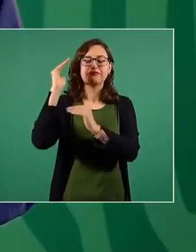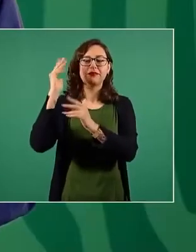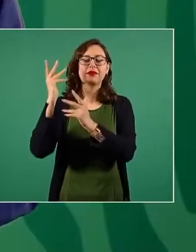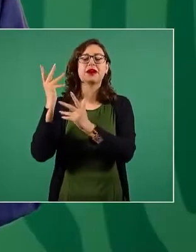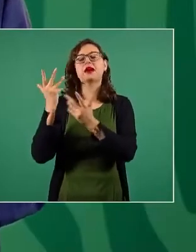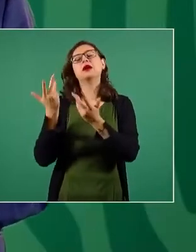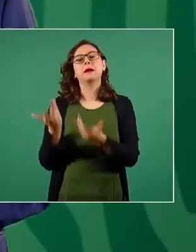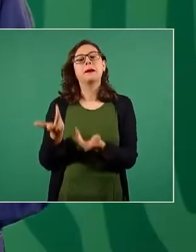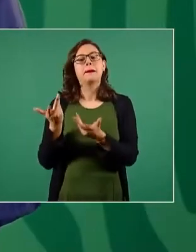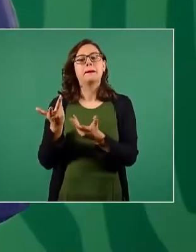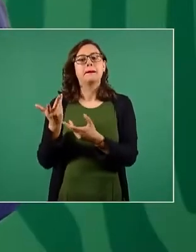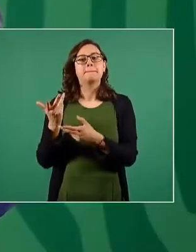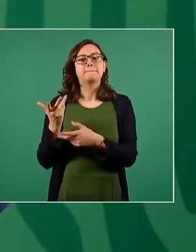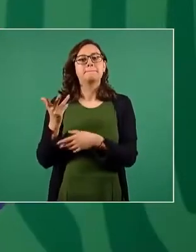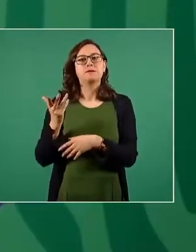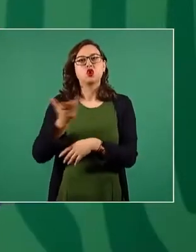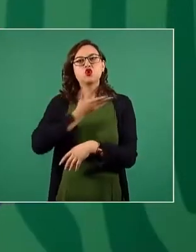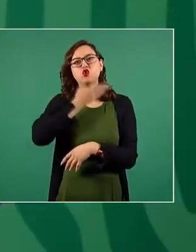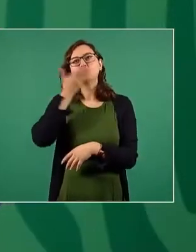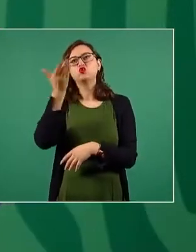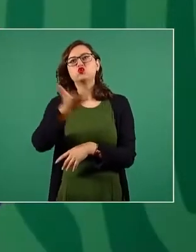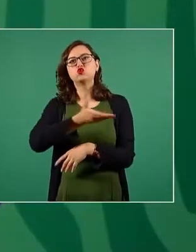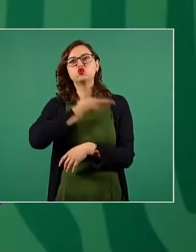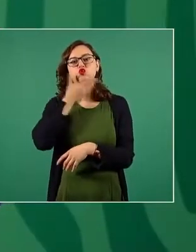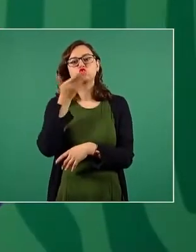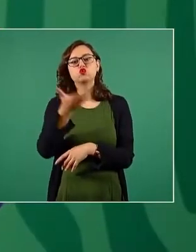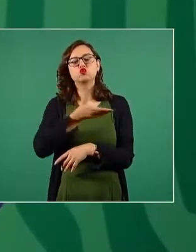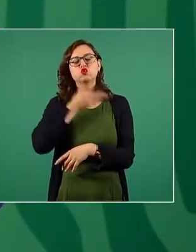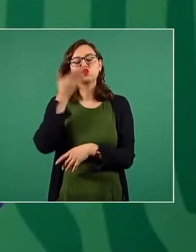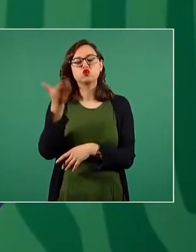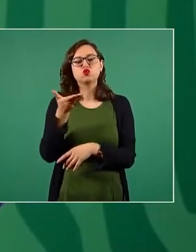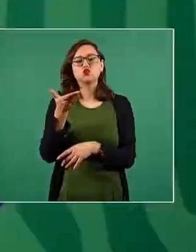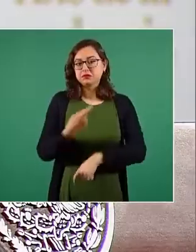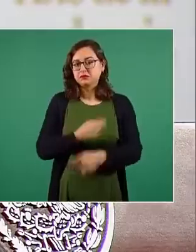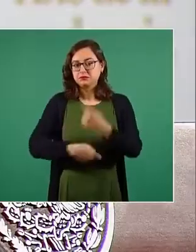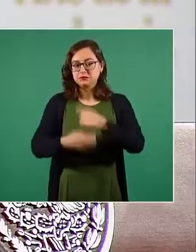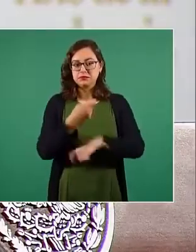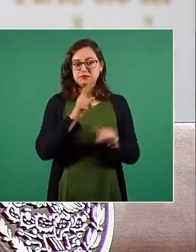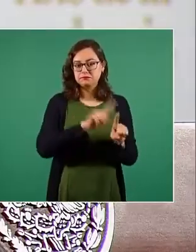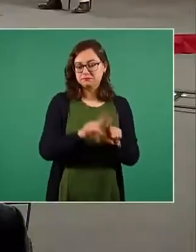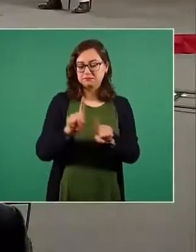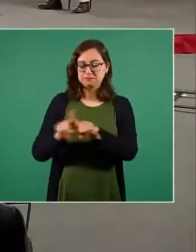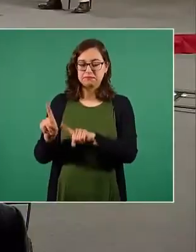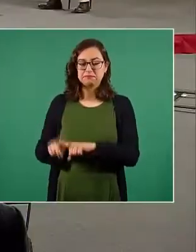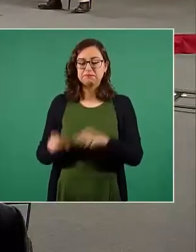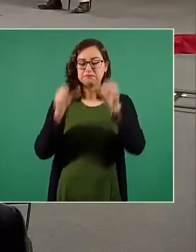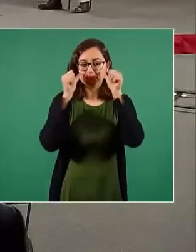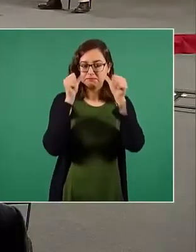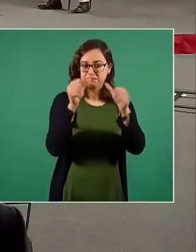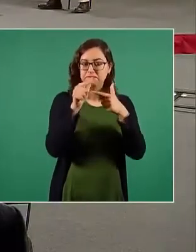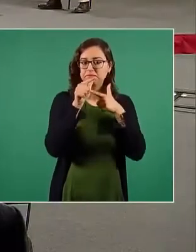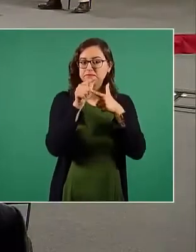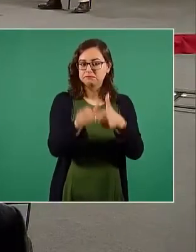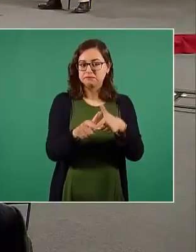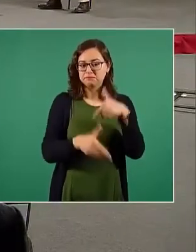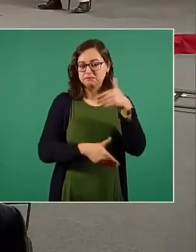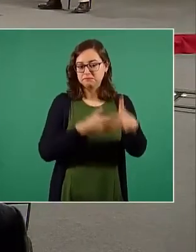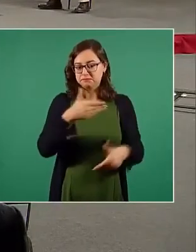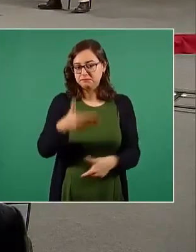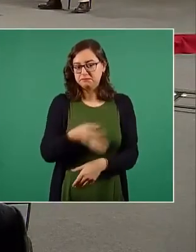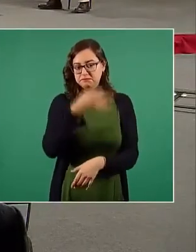lópez obrador anunció que el decreto será elaborado por la secretaría de gobernación y entrará en vigor el 15 de